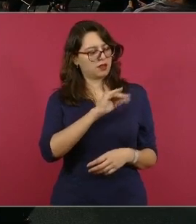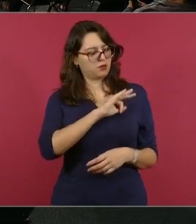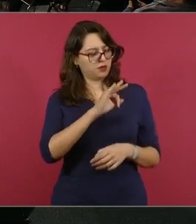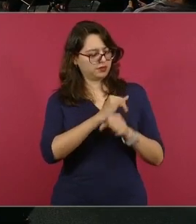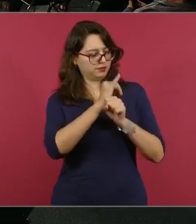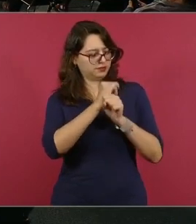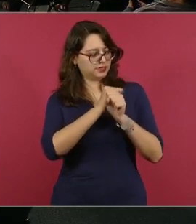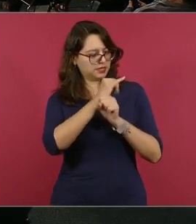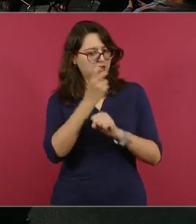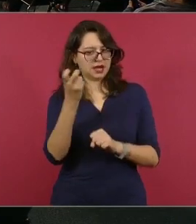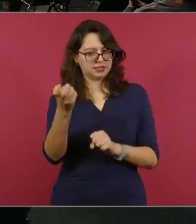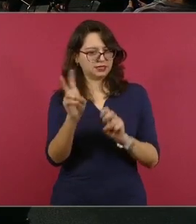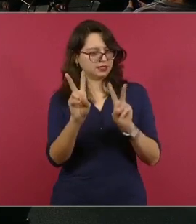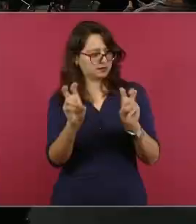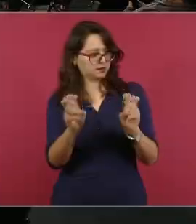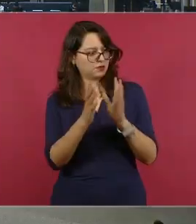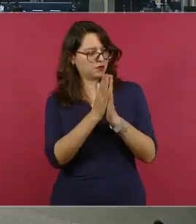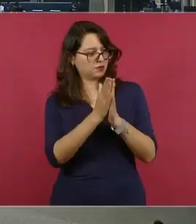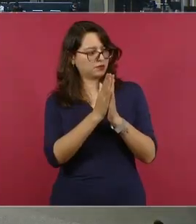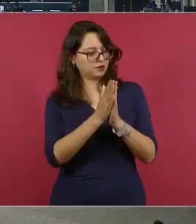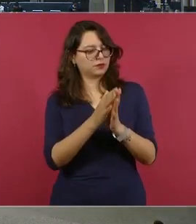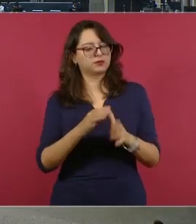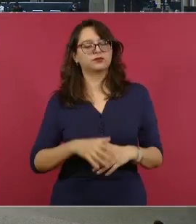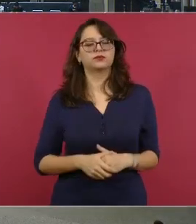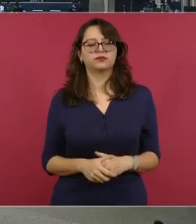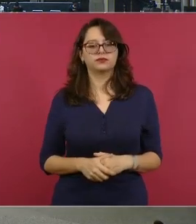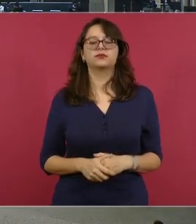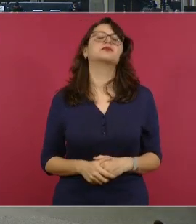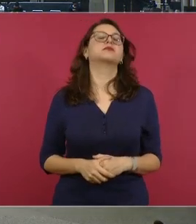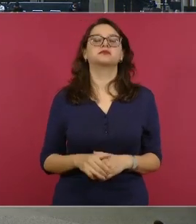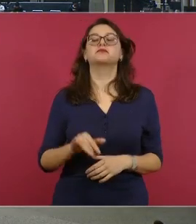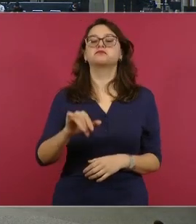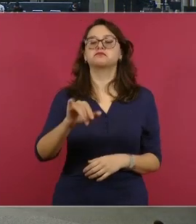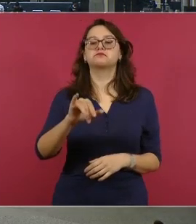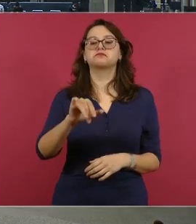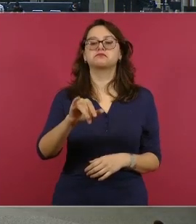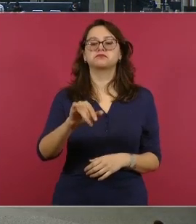investigación. ¿Sí? Sí, sí.